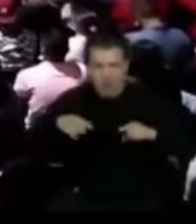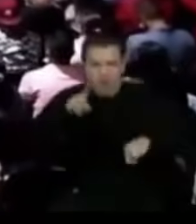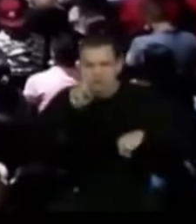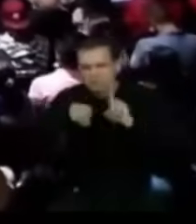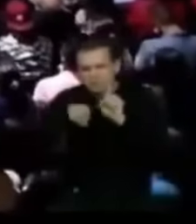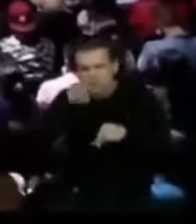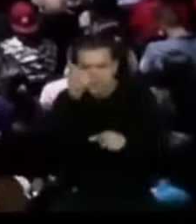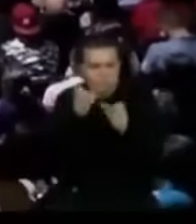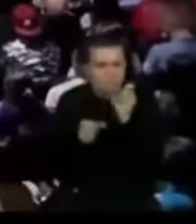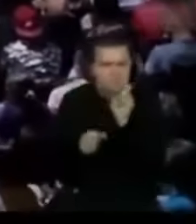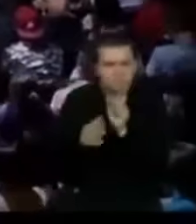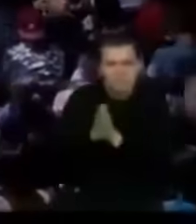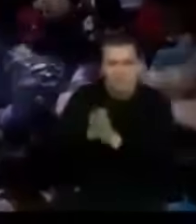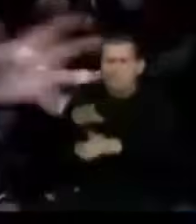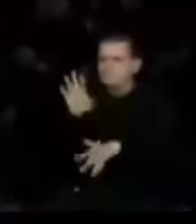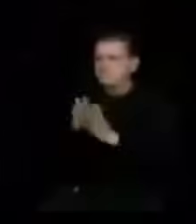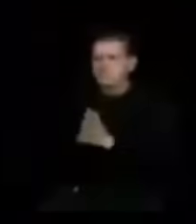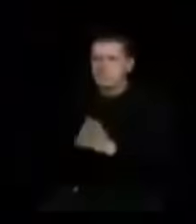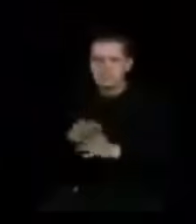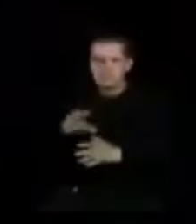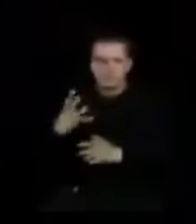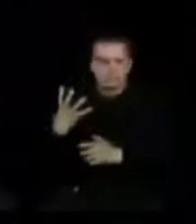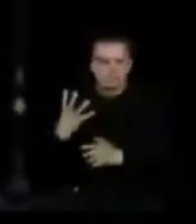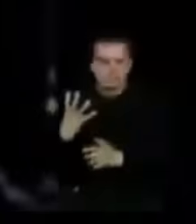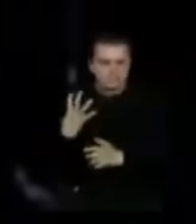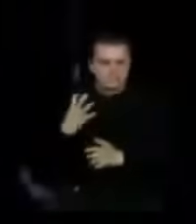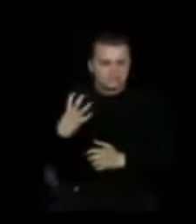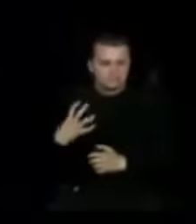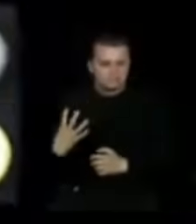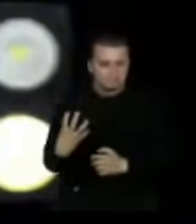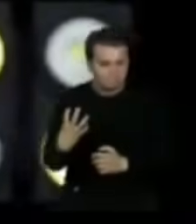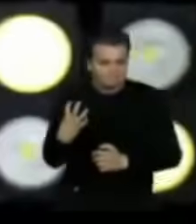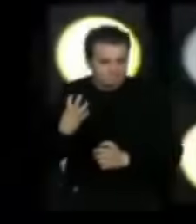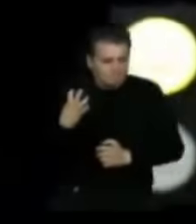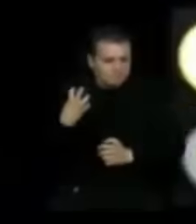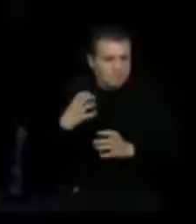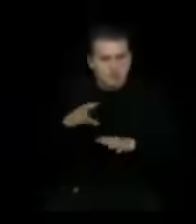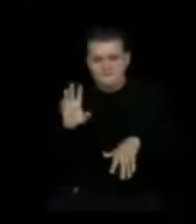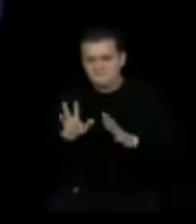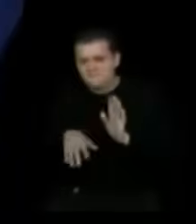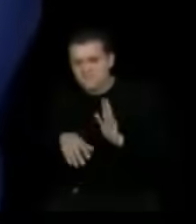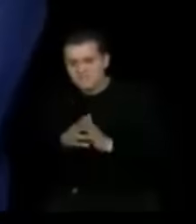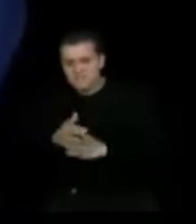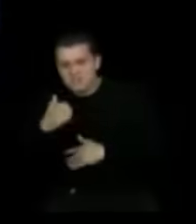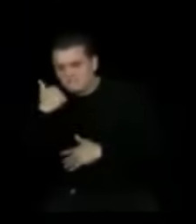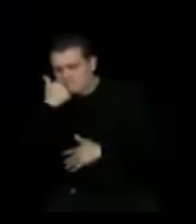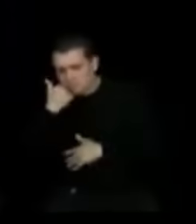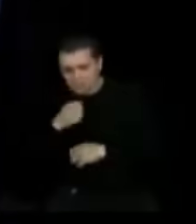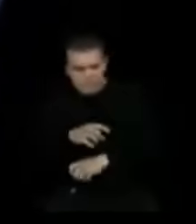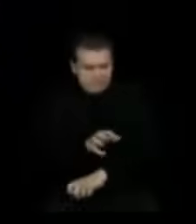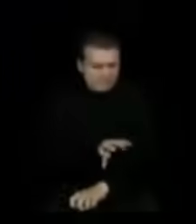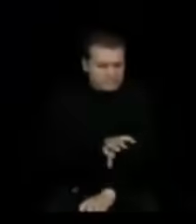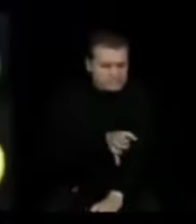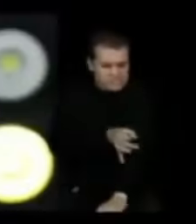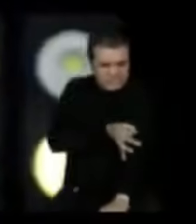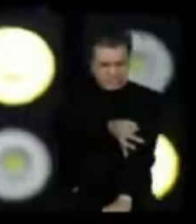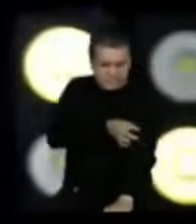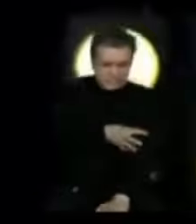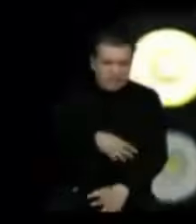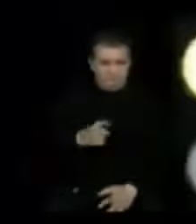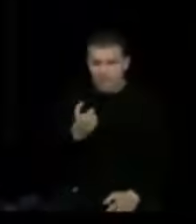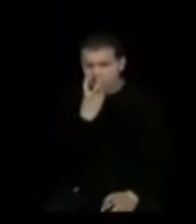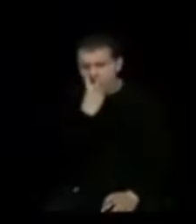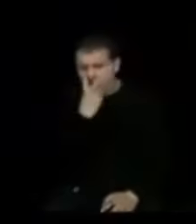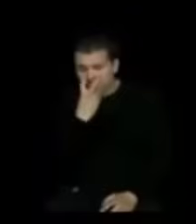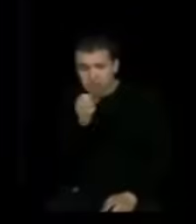personas enfrentan a través de un cáncer, o a través de la diabetes, o a través de la artrosis, o a través de la ceguera,